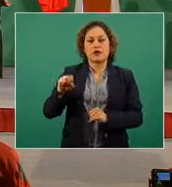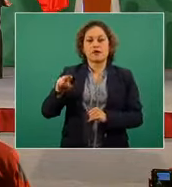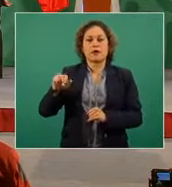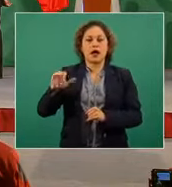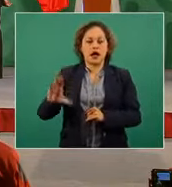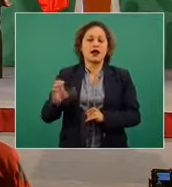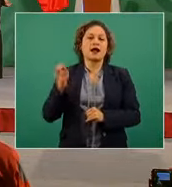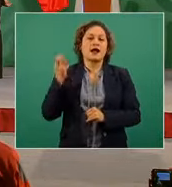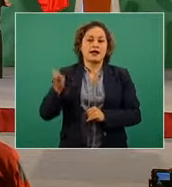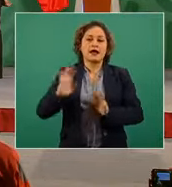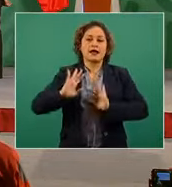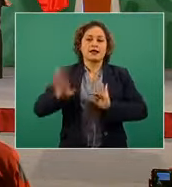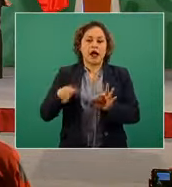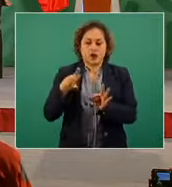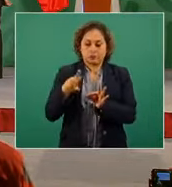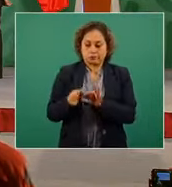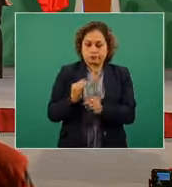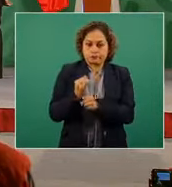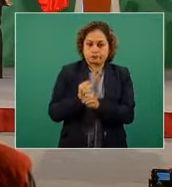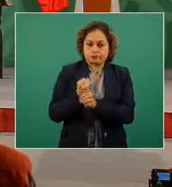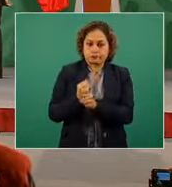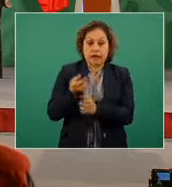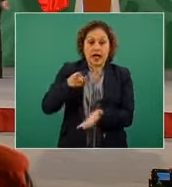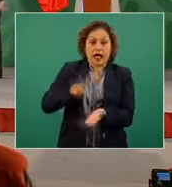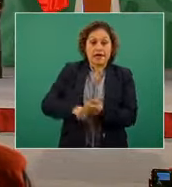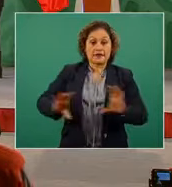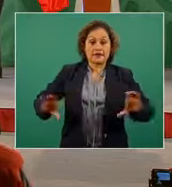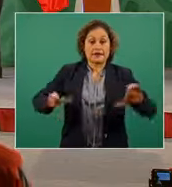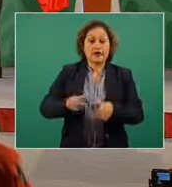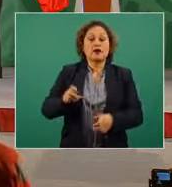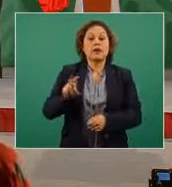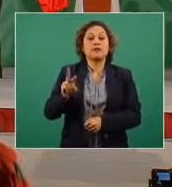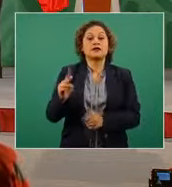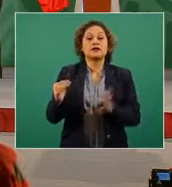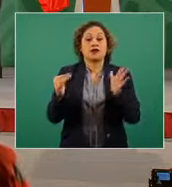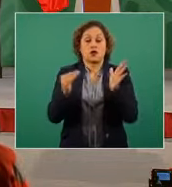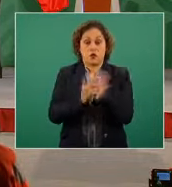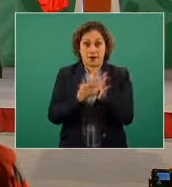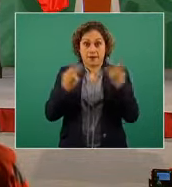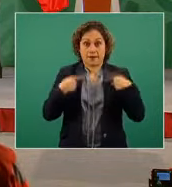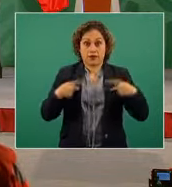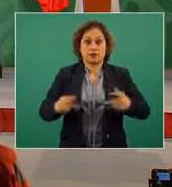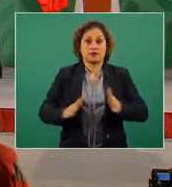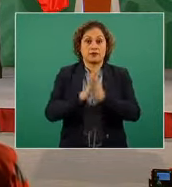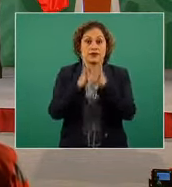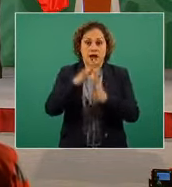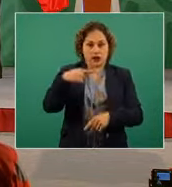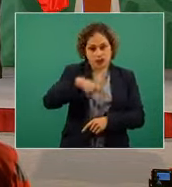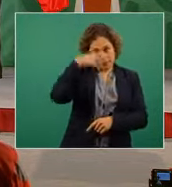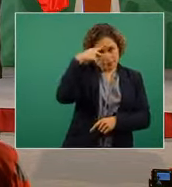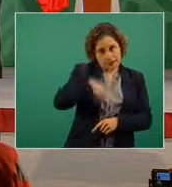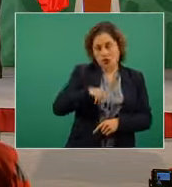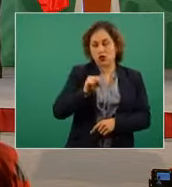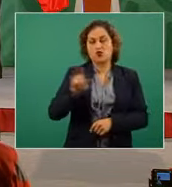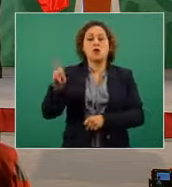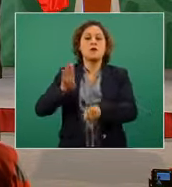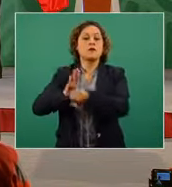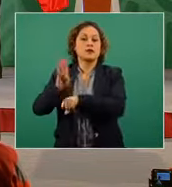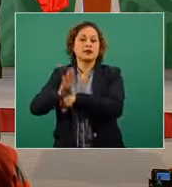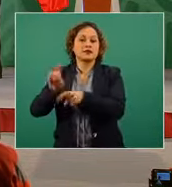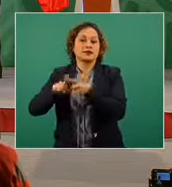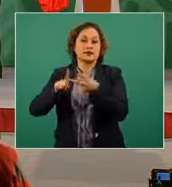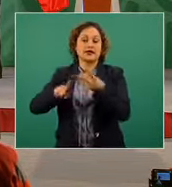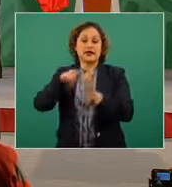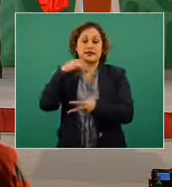sus estudios. Hay más de 25 mil voluntarios. No se hizo en México, pero se hizo en Brasil, Chile, Indonesia,